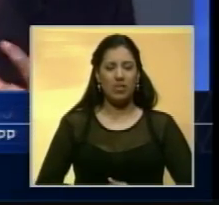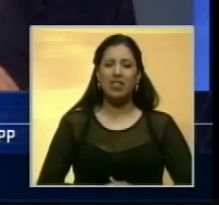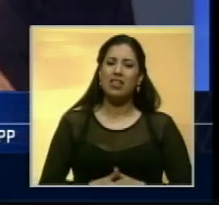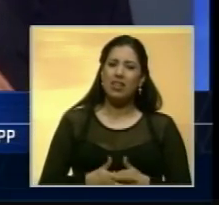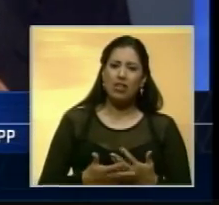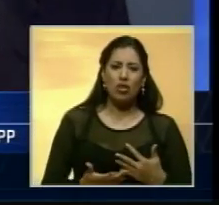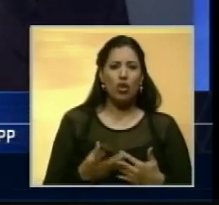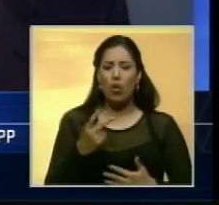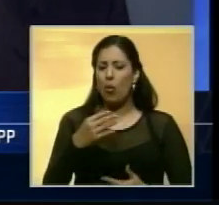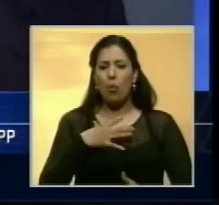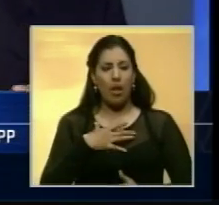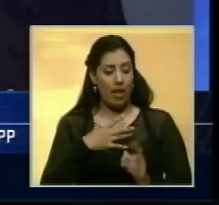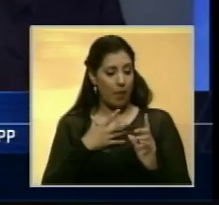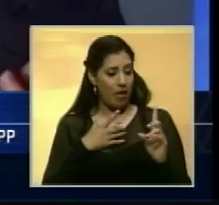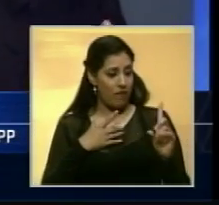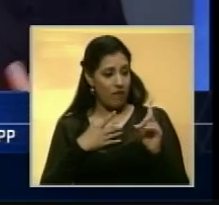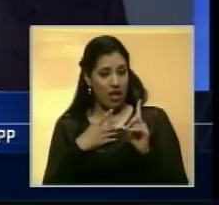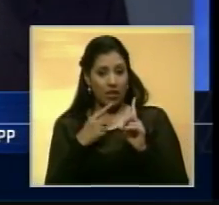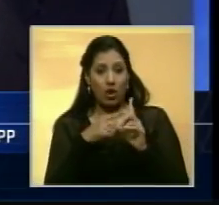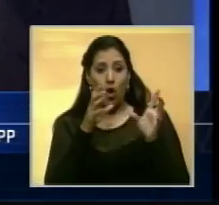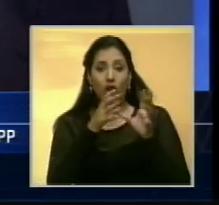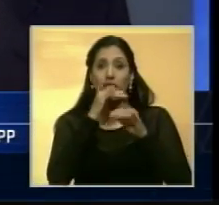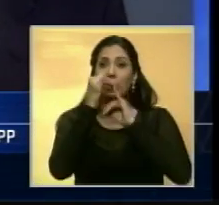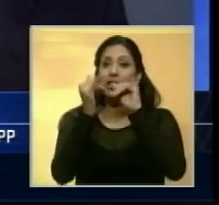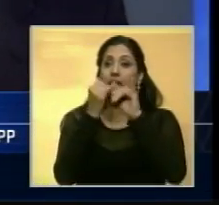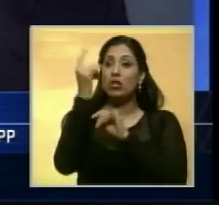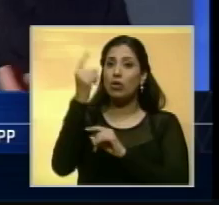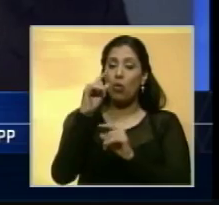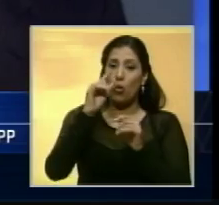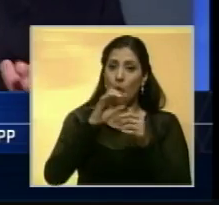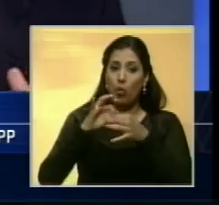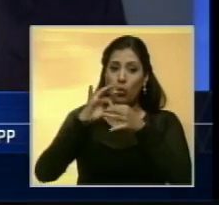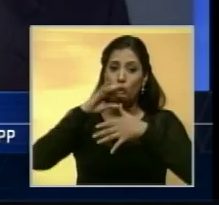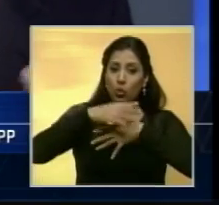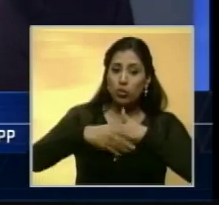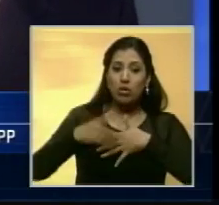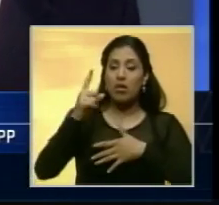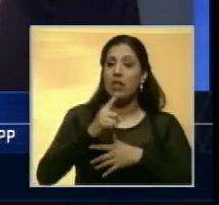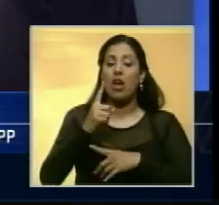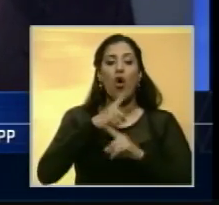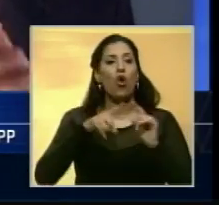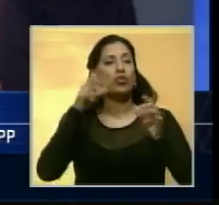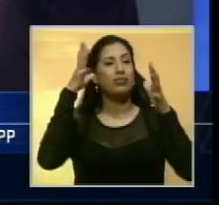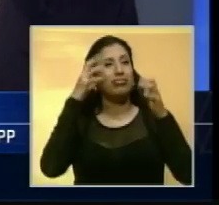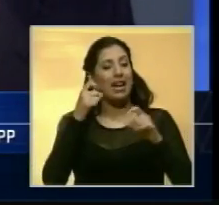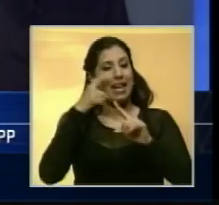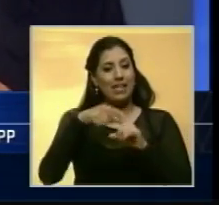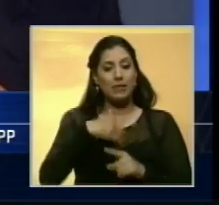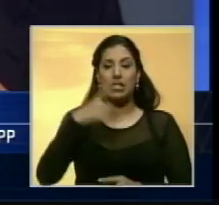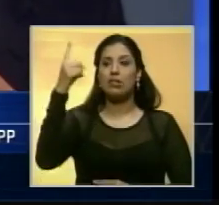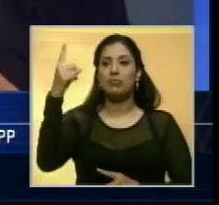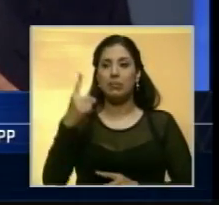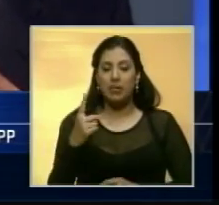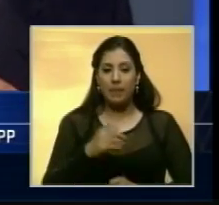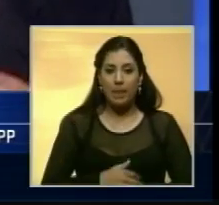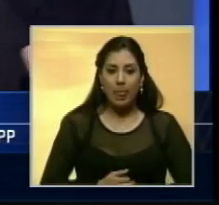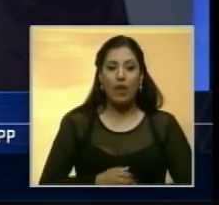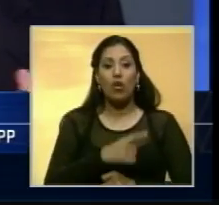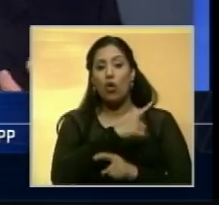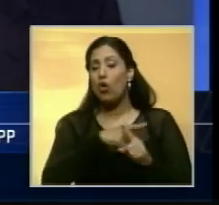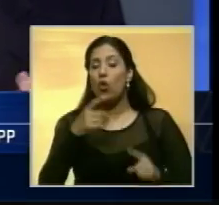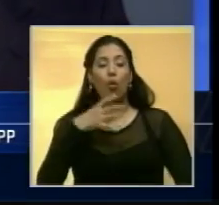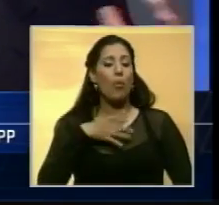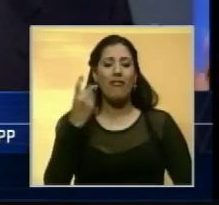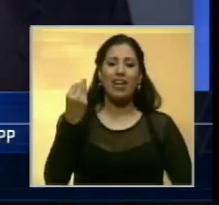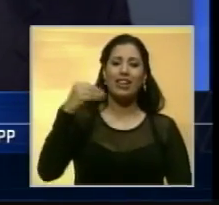No, que no puede ser si no viene una organización internacional, vino la UNASUR. No, que no puede ser si no vienen unos expresidentes, vinieron los expresidentes de la CELAC. No,